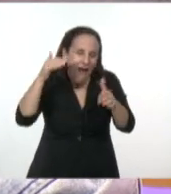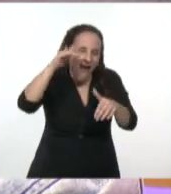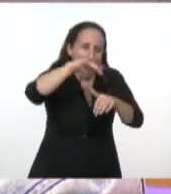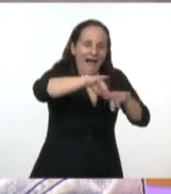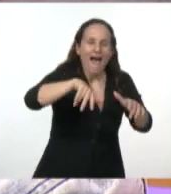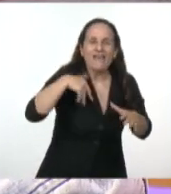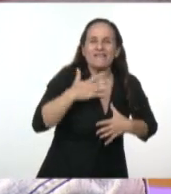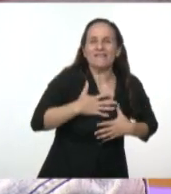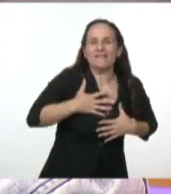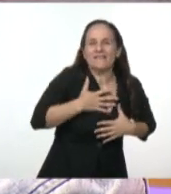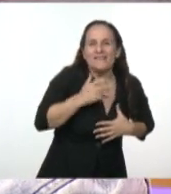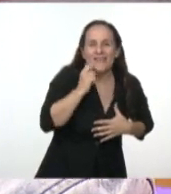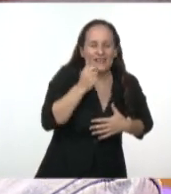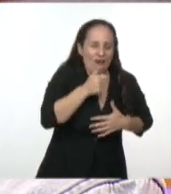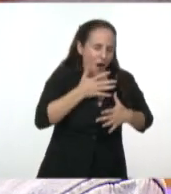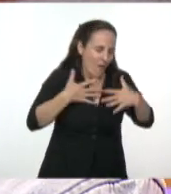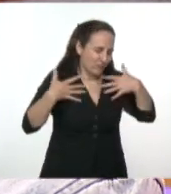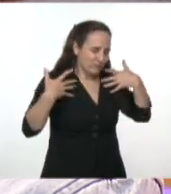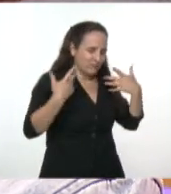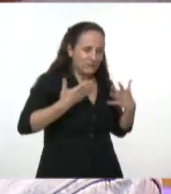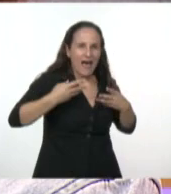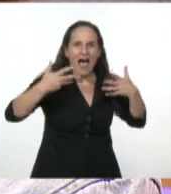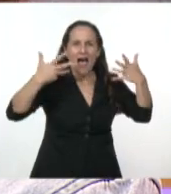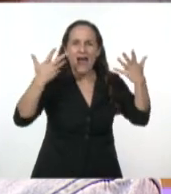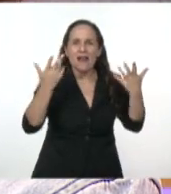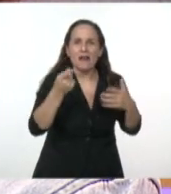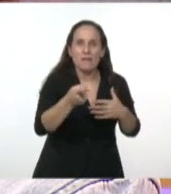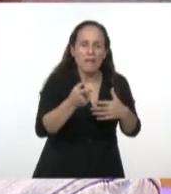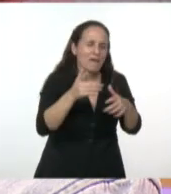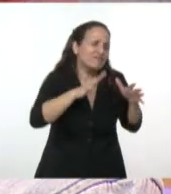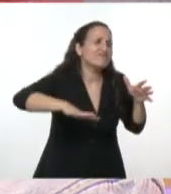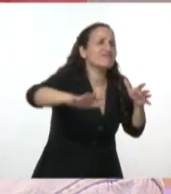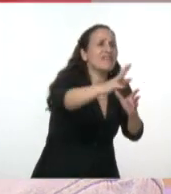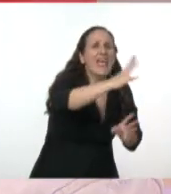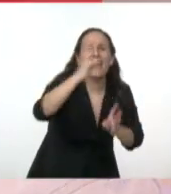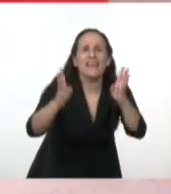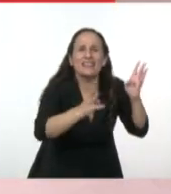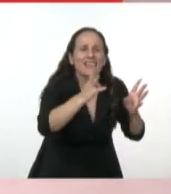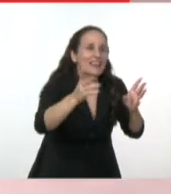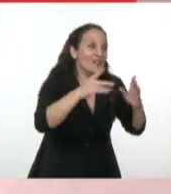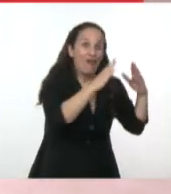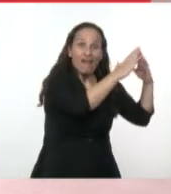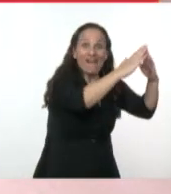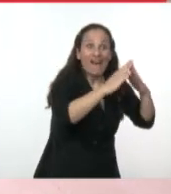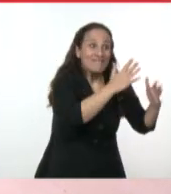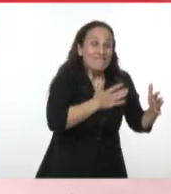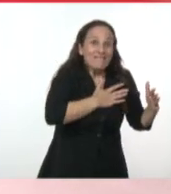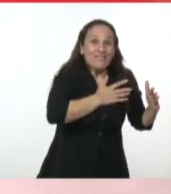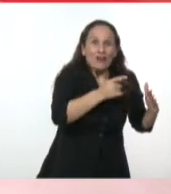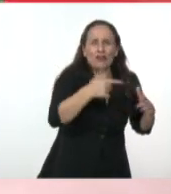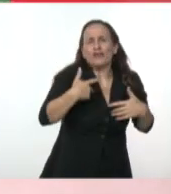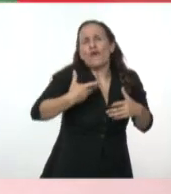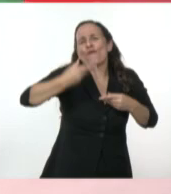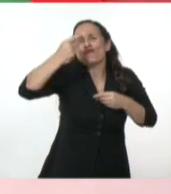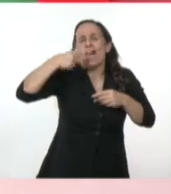caricias blandas refrescan el cuerpo y el alma. Esterito humilde que a la aldea alegras, yo te he recorrido mil veces